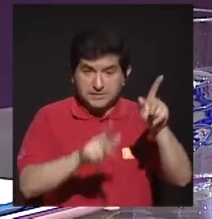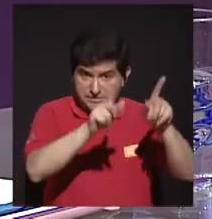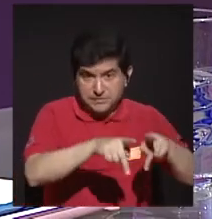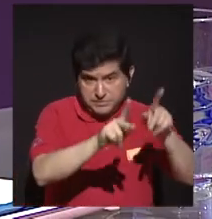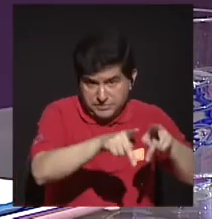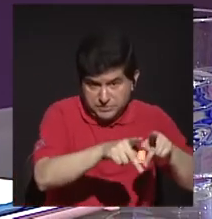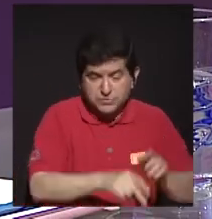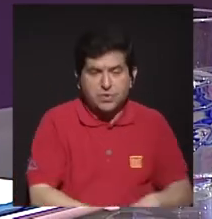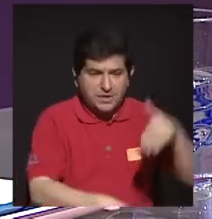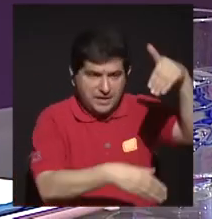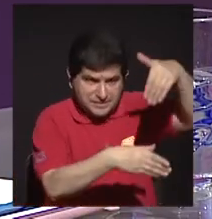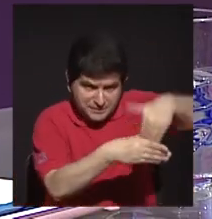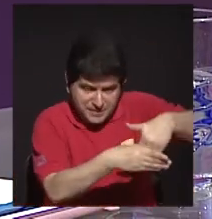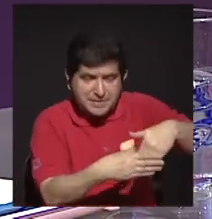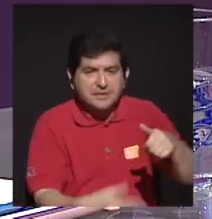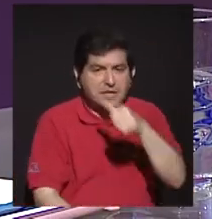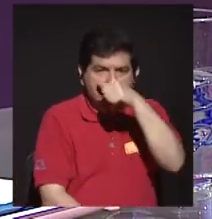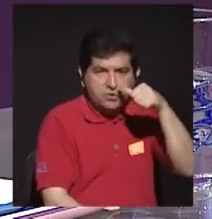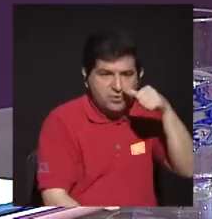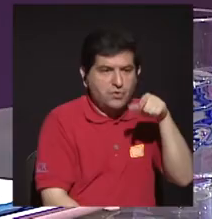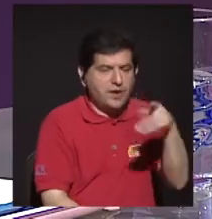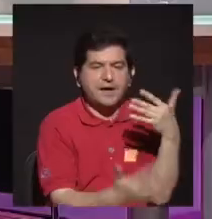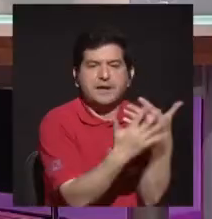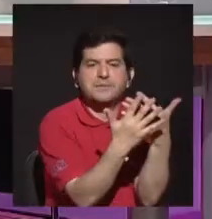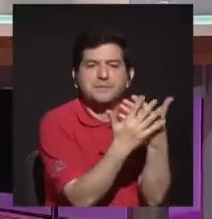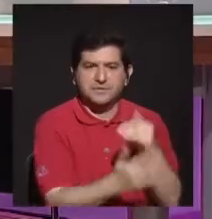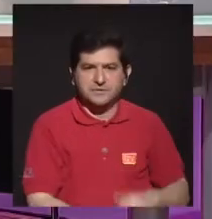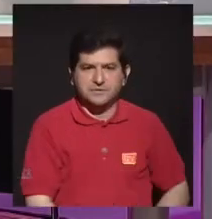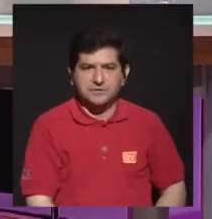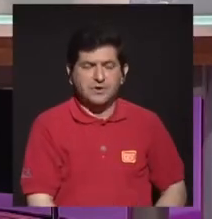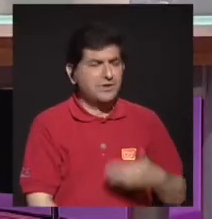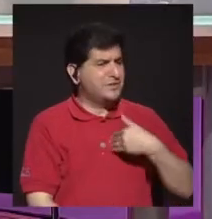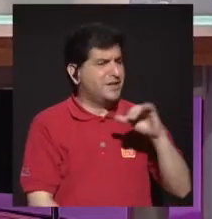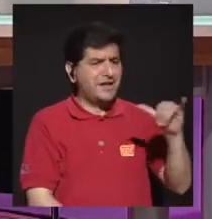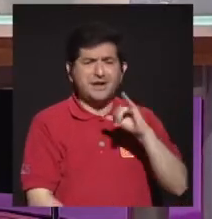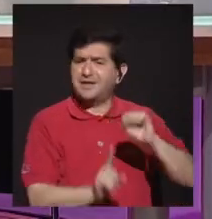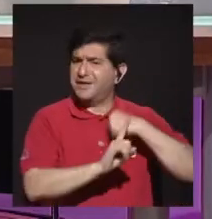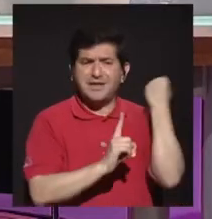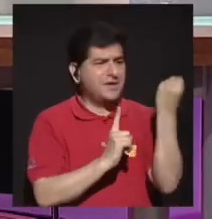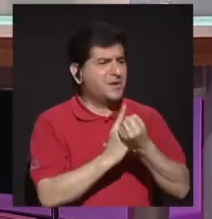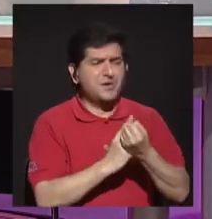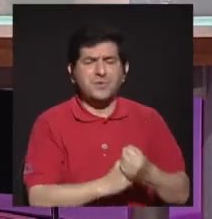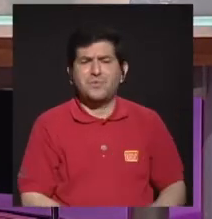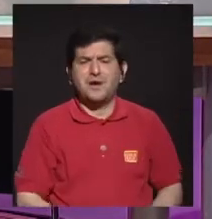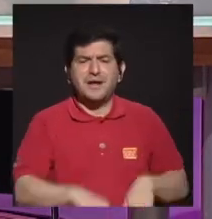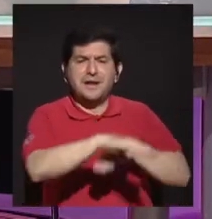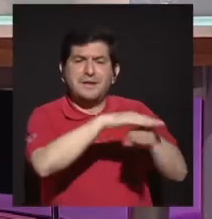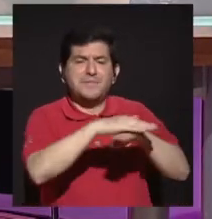que ingresan drogas a la cárcel, tienen exactamente las mismas condiciones